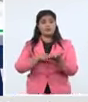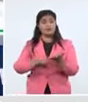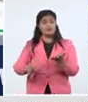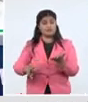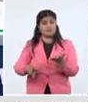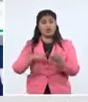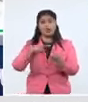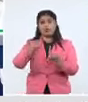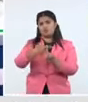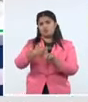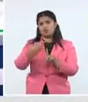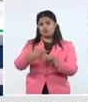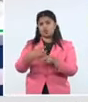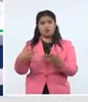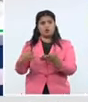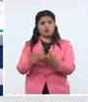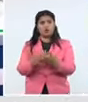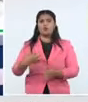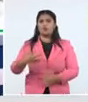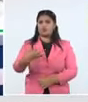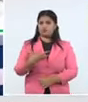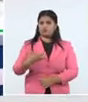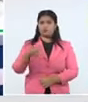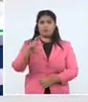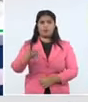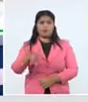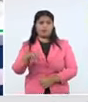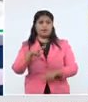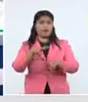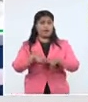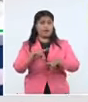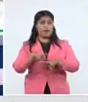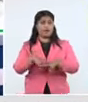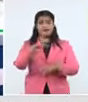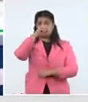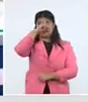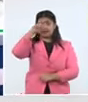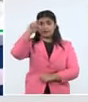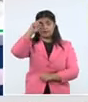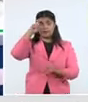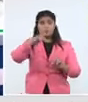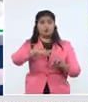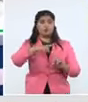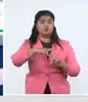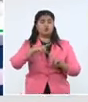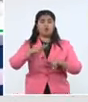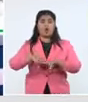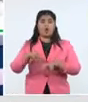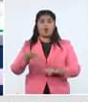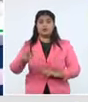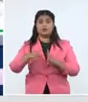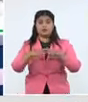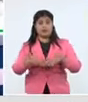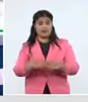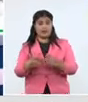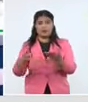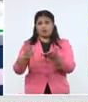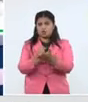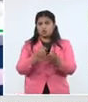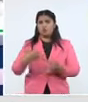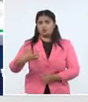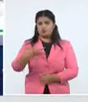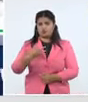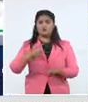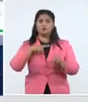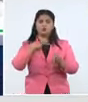sus municipios: Pinar del Río, La Habana, Santi Espíritus, Las Tunas, Holguín y Granma. Comenzamos así entonces